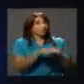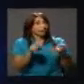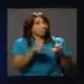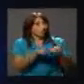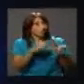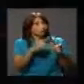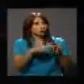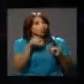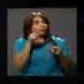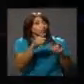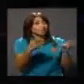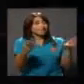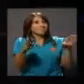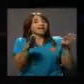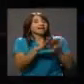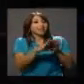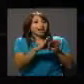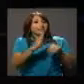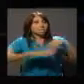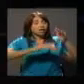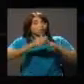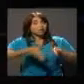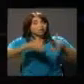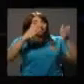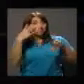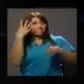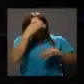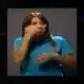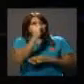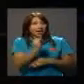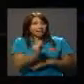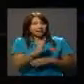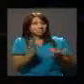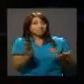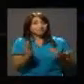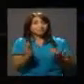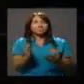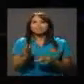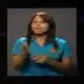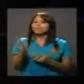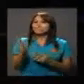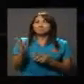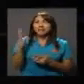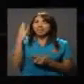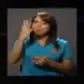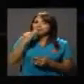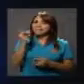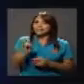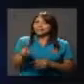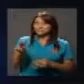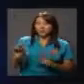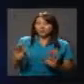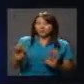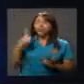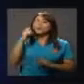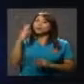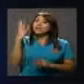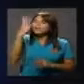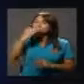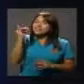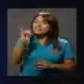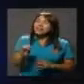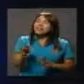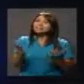cerraría entonces la facultad de bellas artes entera las bellas artes no porque las bellas artes en mi concepto es